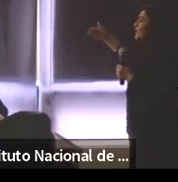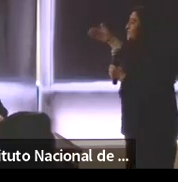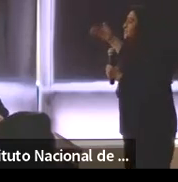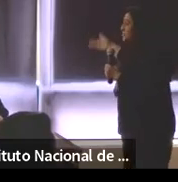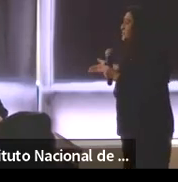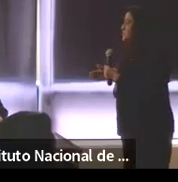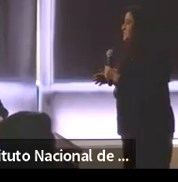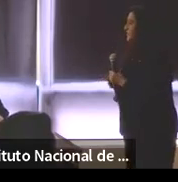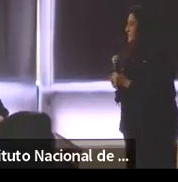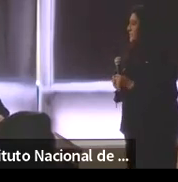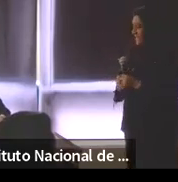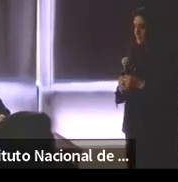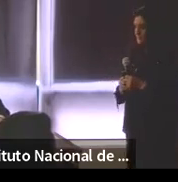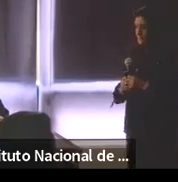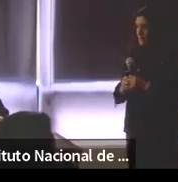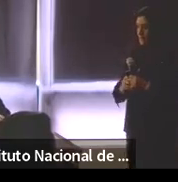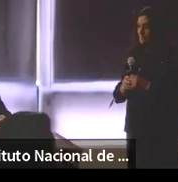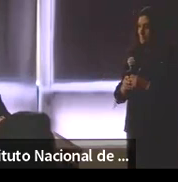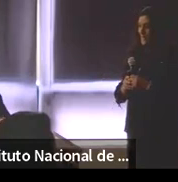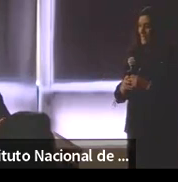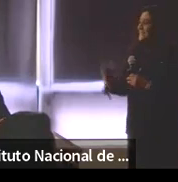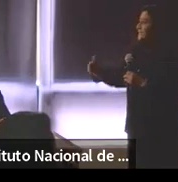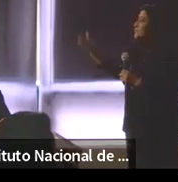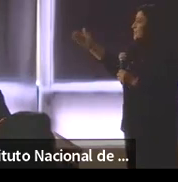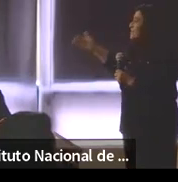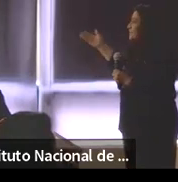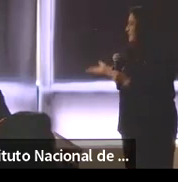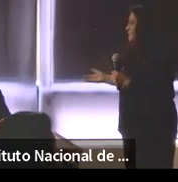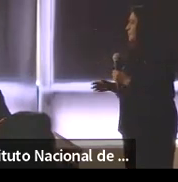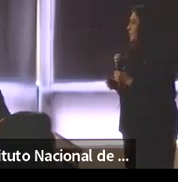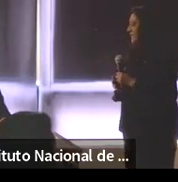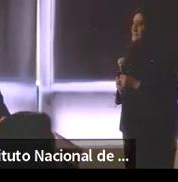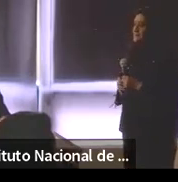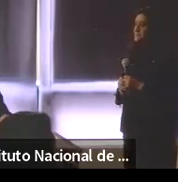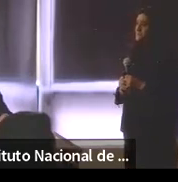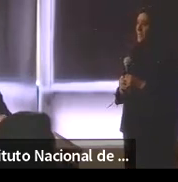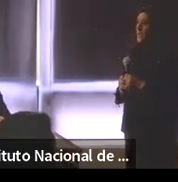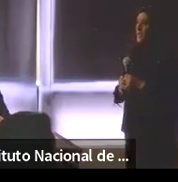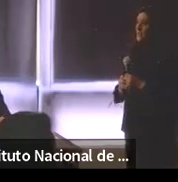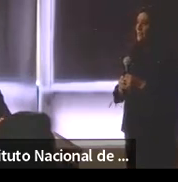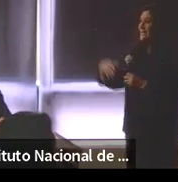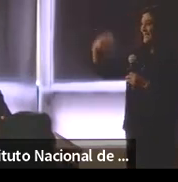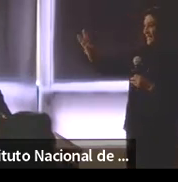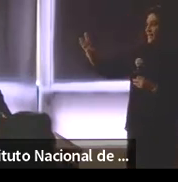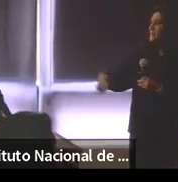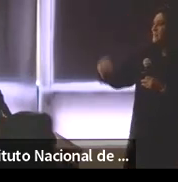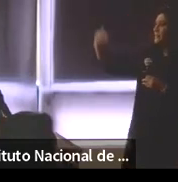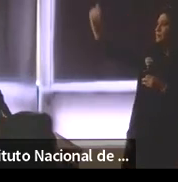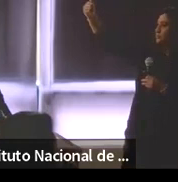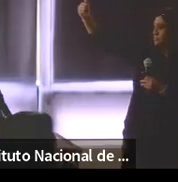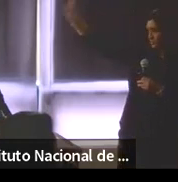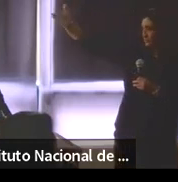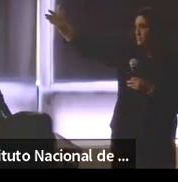poder operar esos servicios de enfermería para estas ciento treinta mil colegas pues se requieren